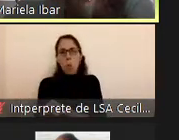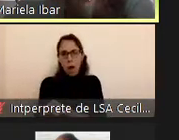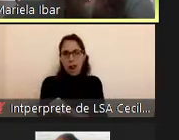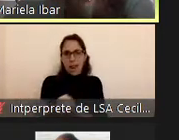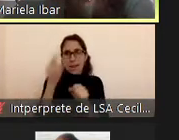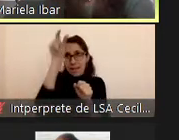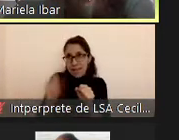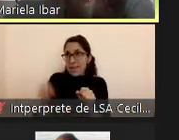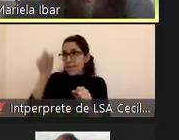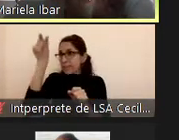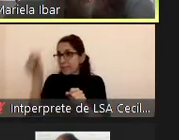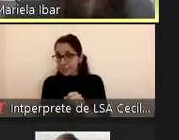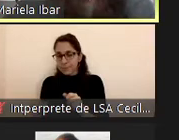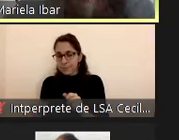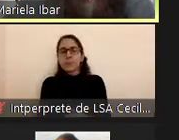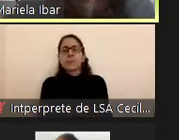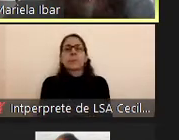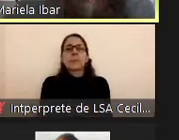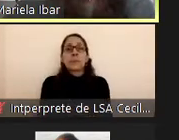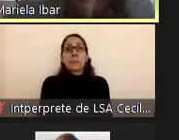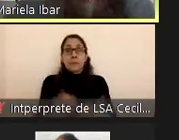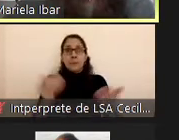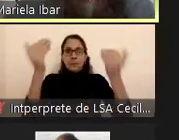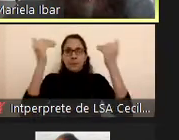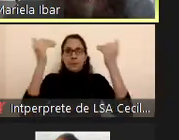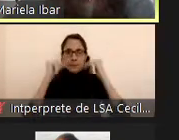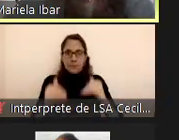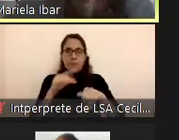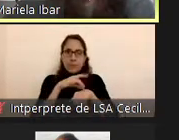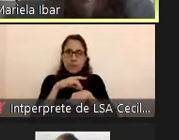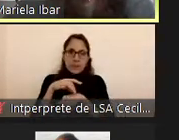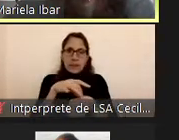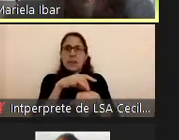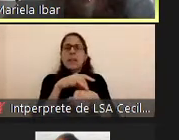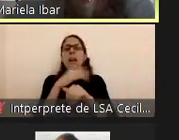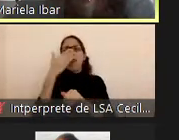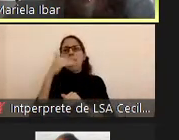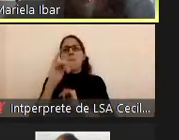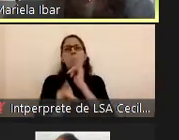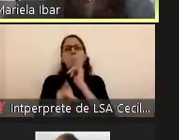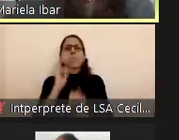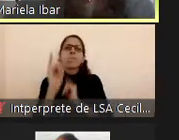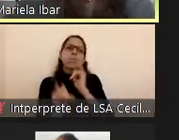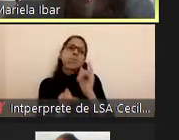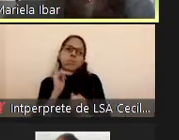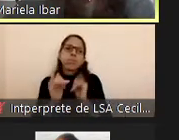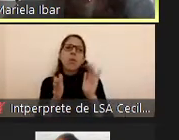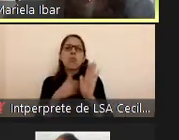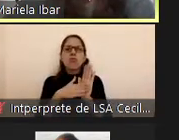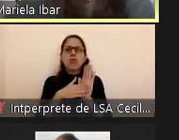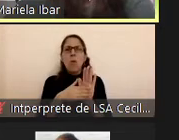Después empieza a hablar la guía de los tipos de pared que tienen las bacterias, ¿sí?